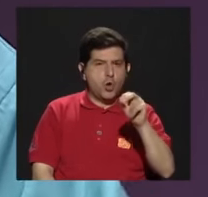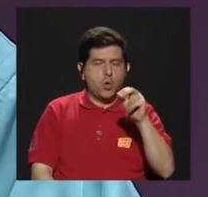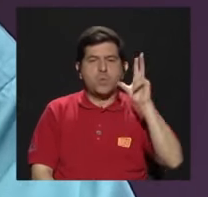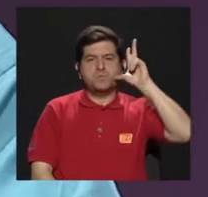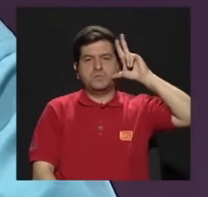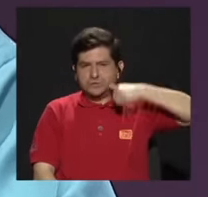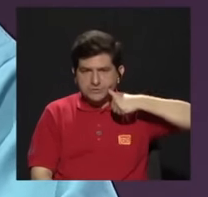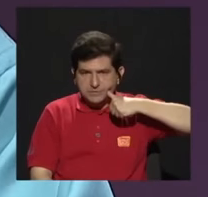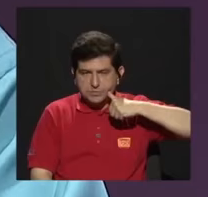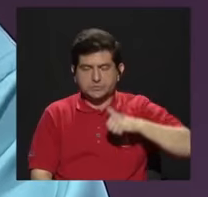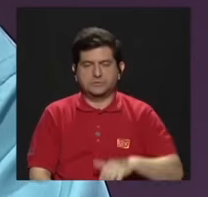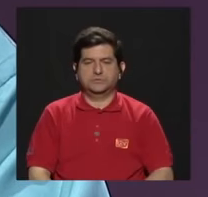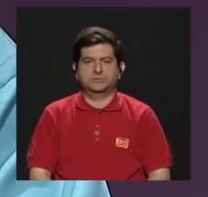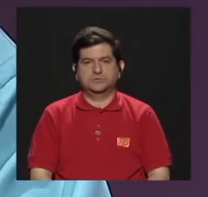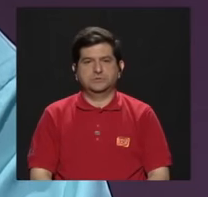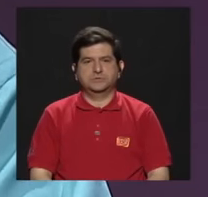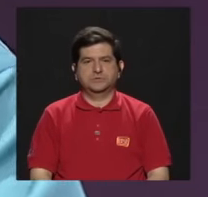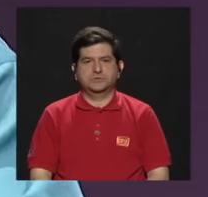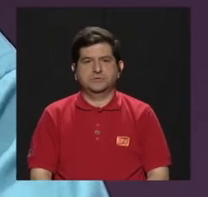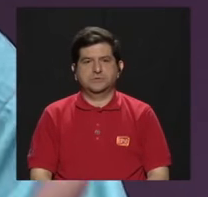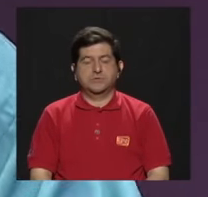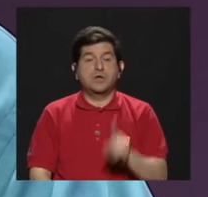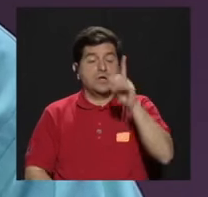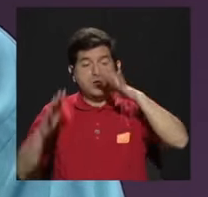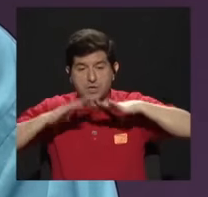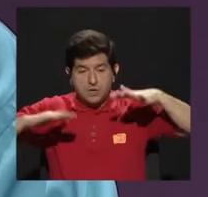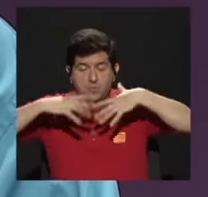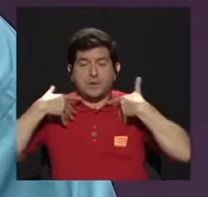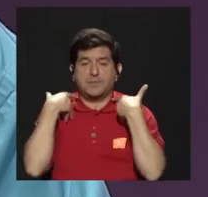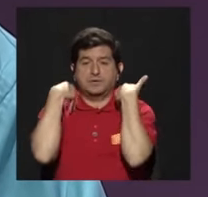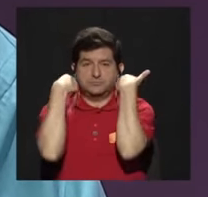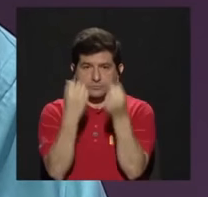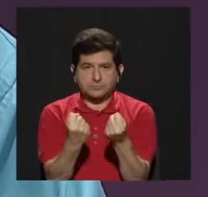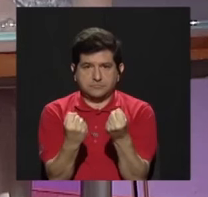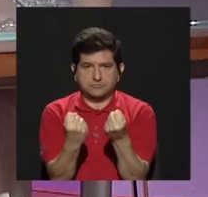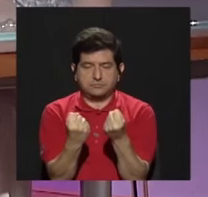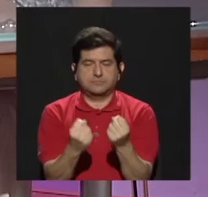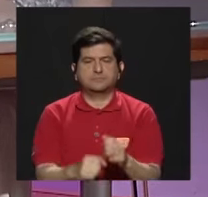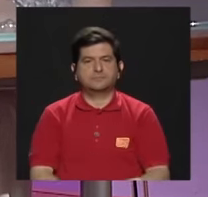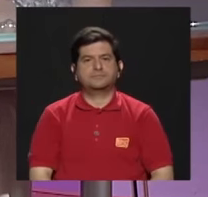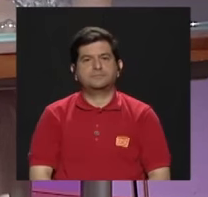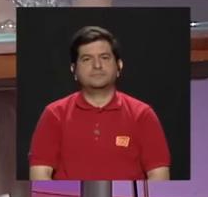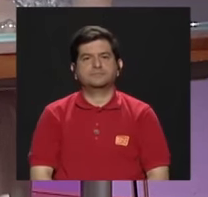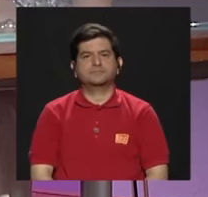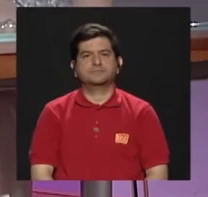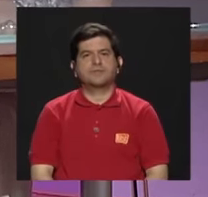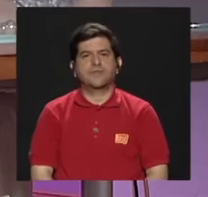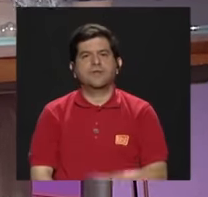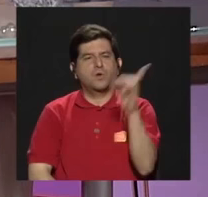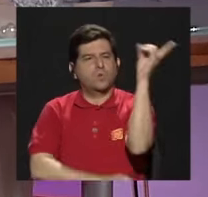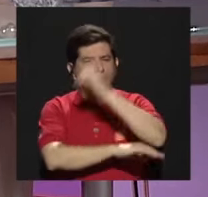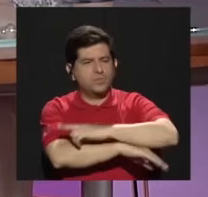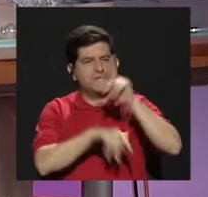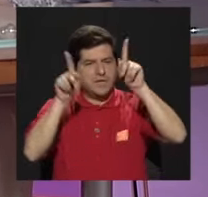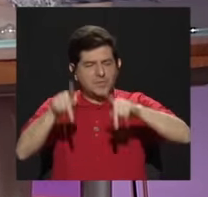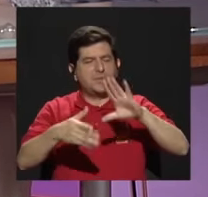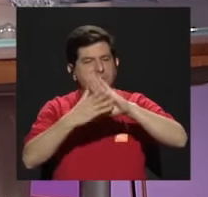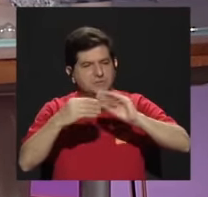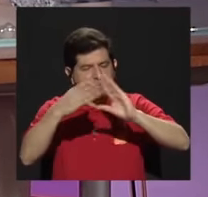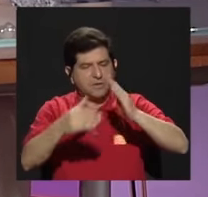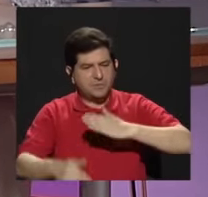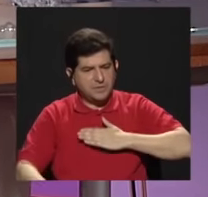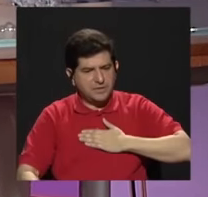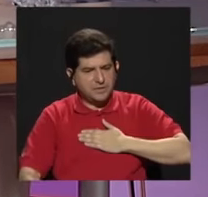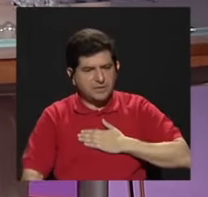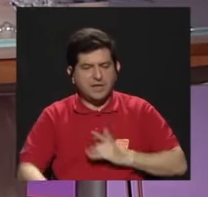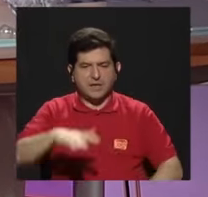machismo y que esté en un ambiente saludable. Mira, es que un día de esos alguien me comentaba que